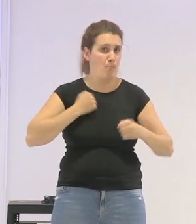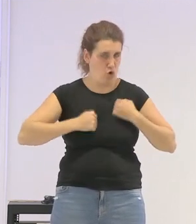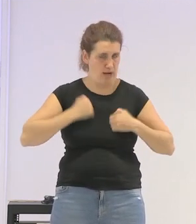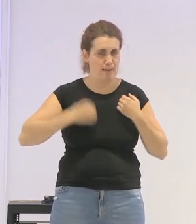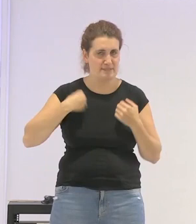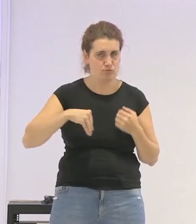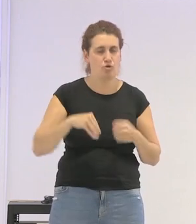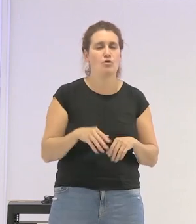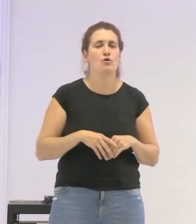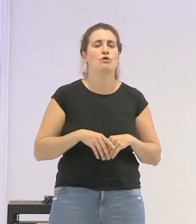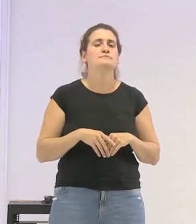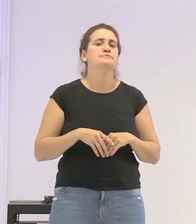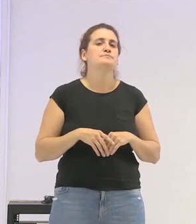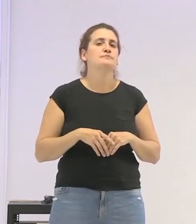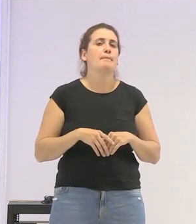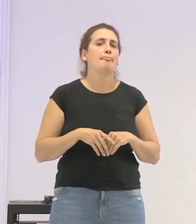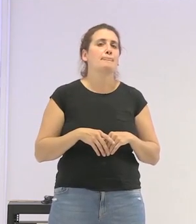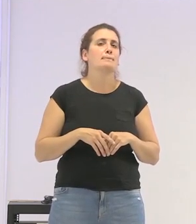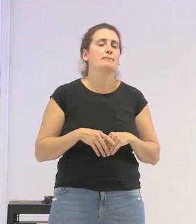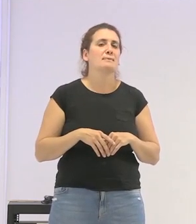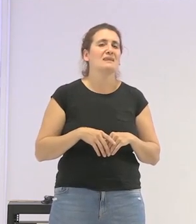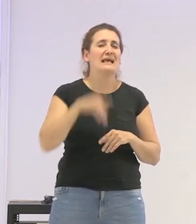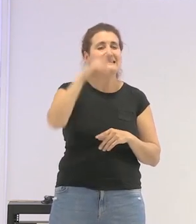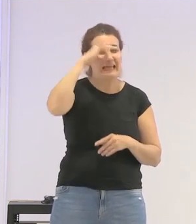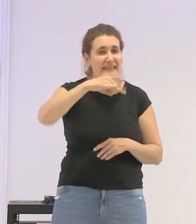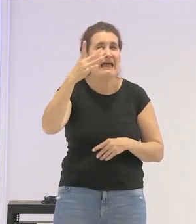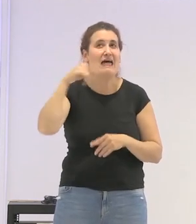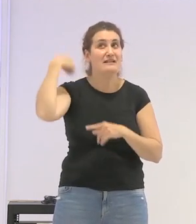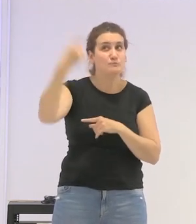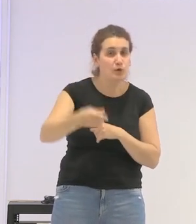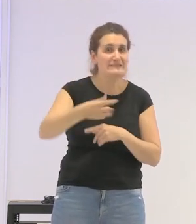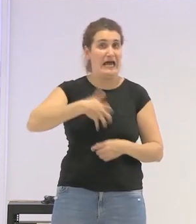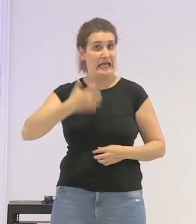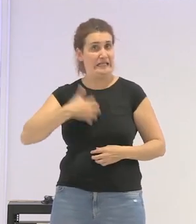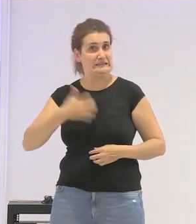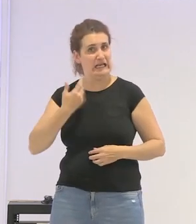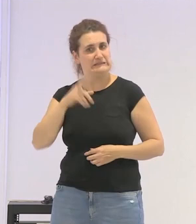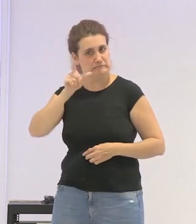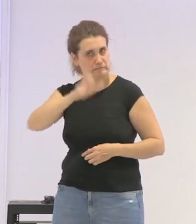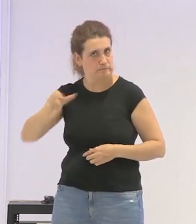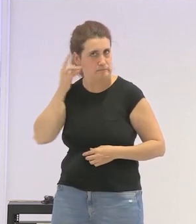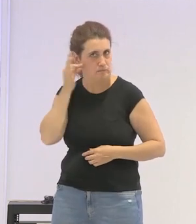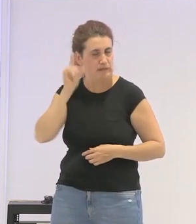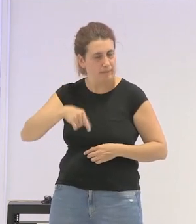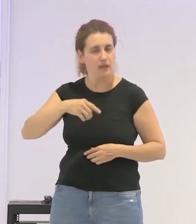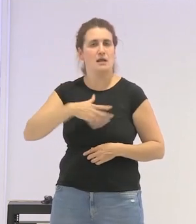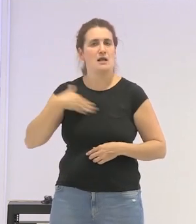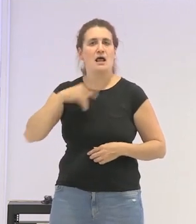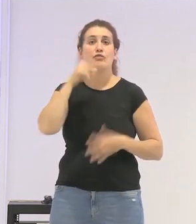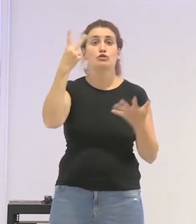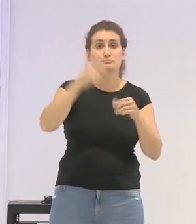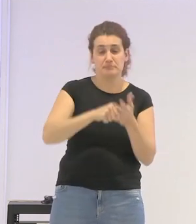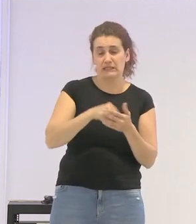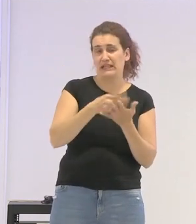feminista en ese país. Y esa es una idea que recuperarían luego las argentinas y en el 2017 y luego ya se convocaría de